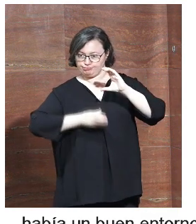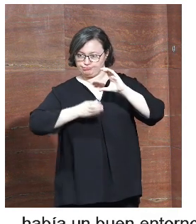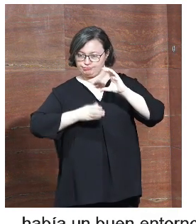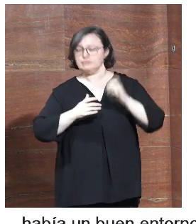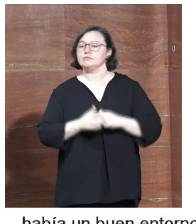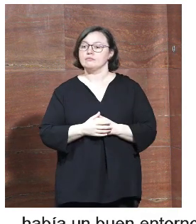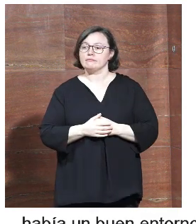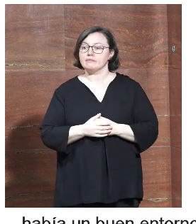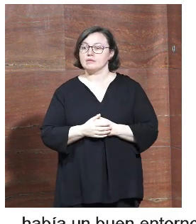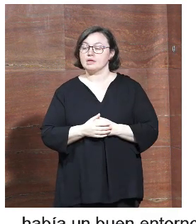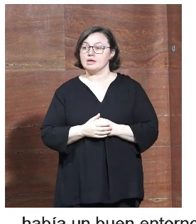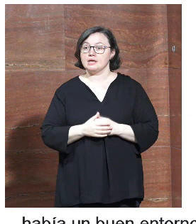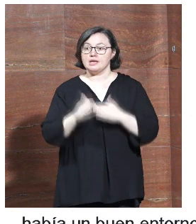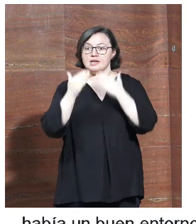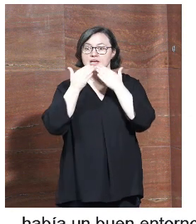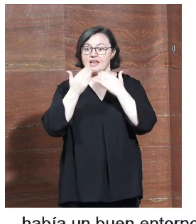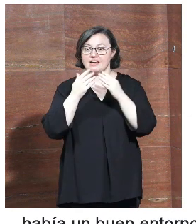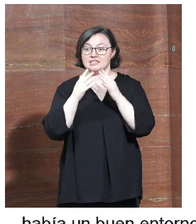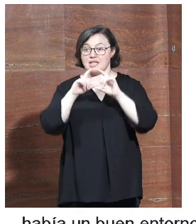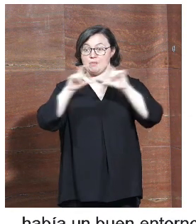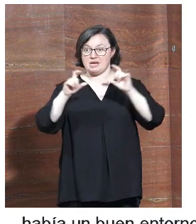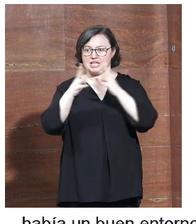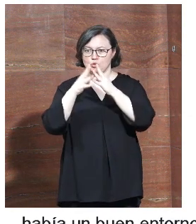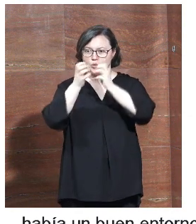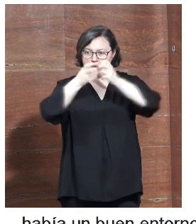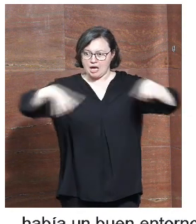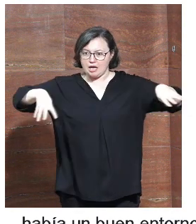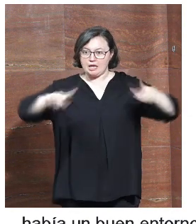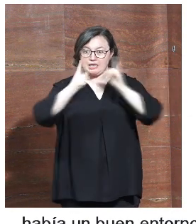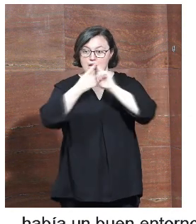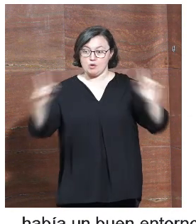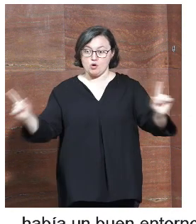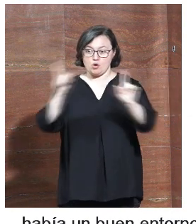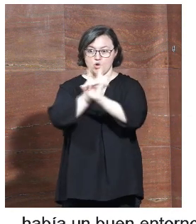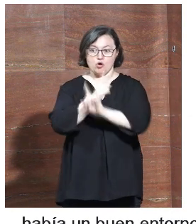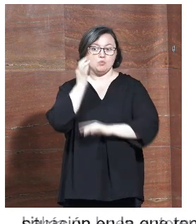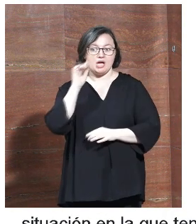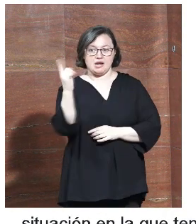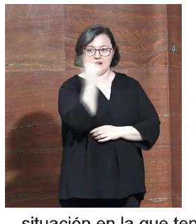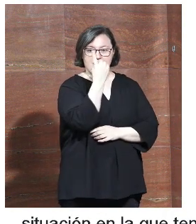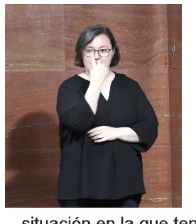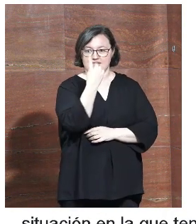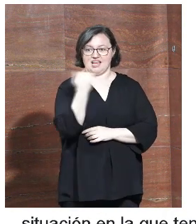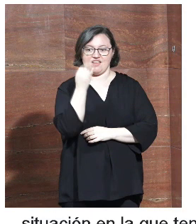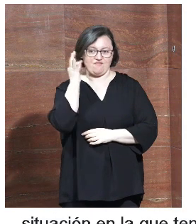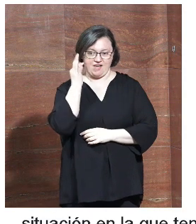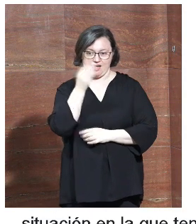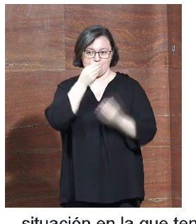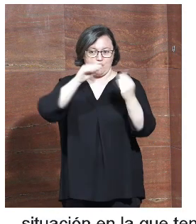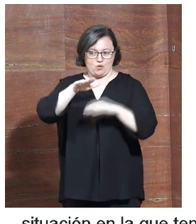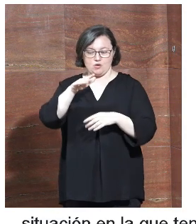y gracias a un cambio estructural en la empresa entró una mujer que